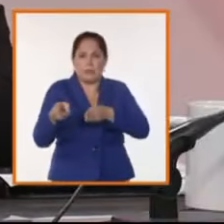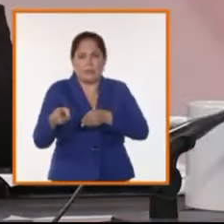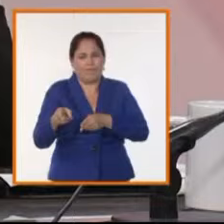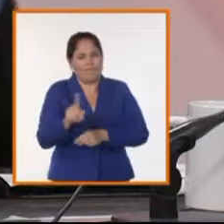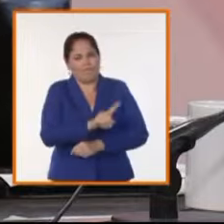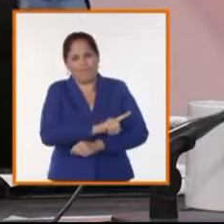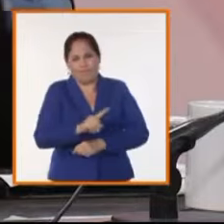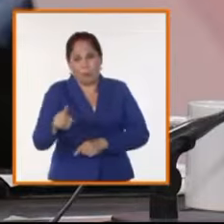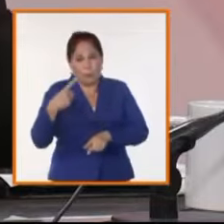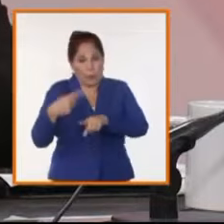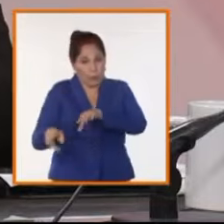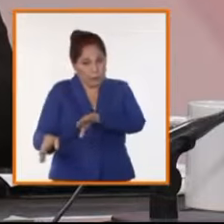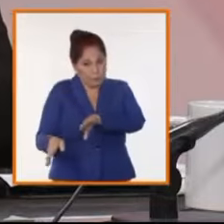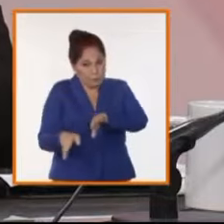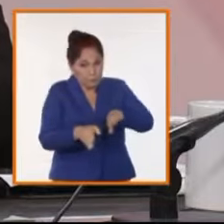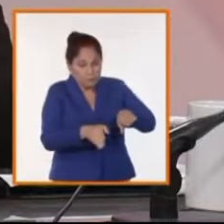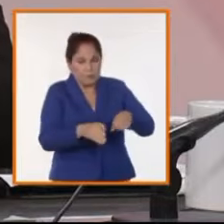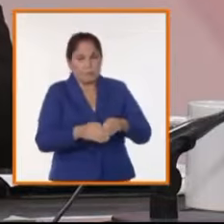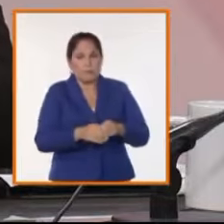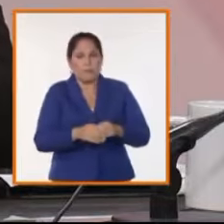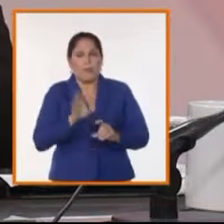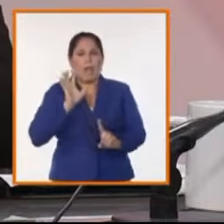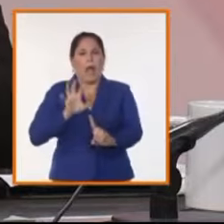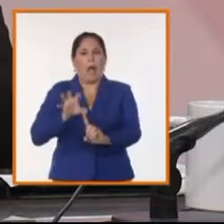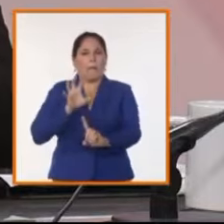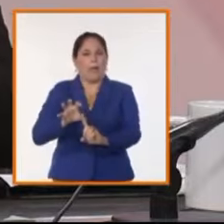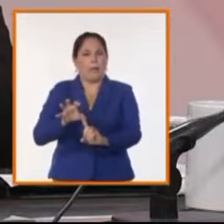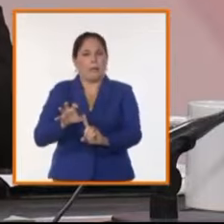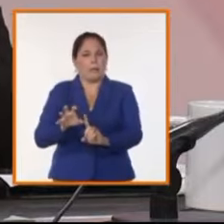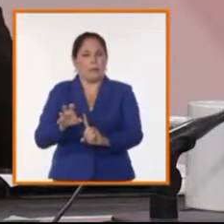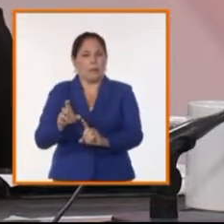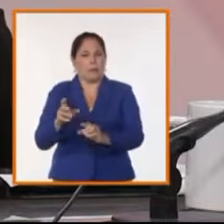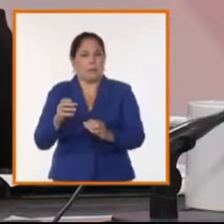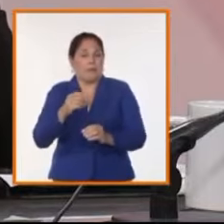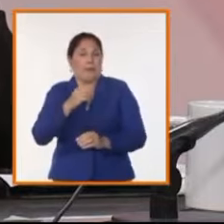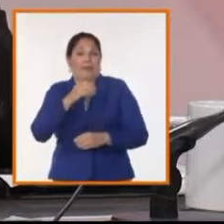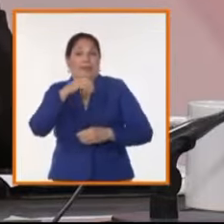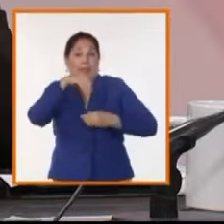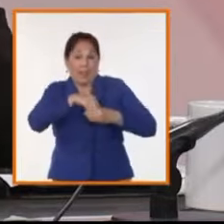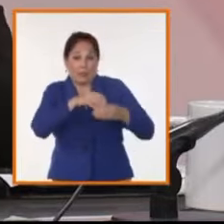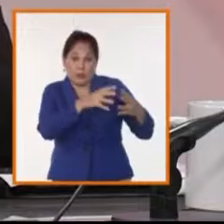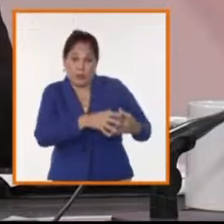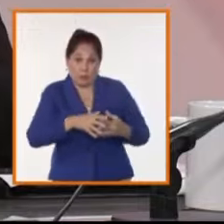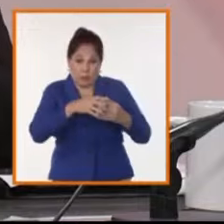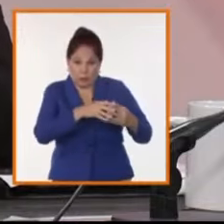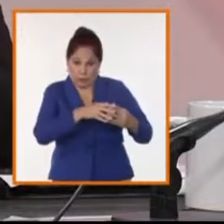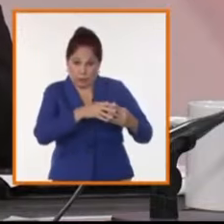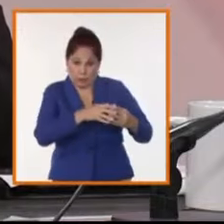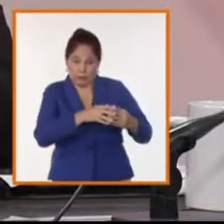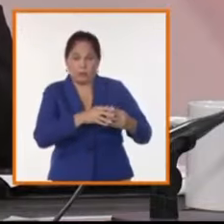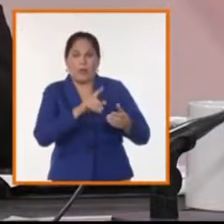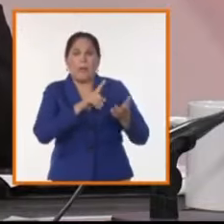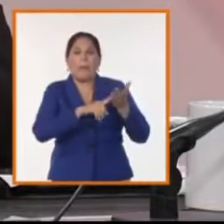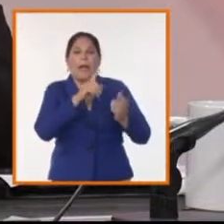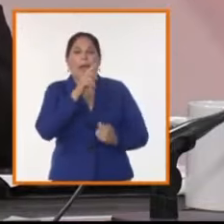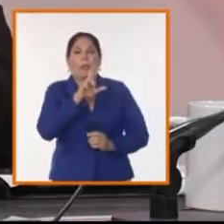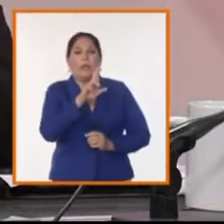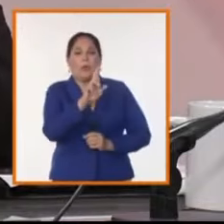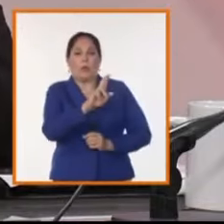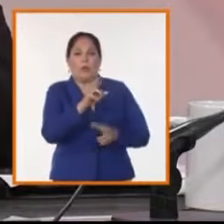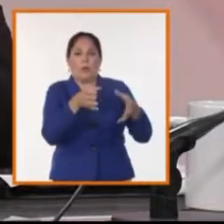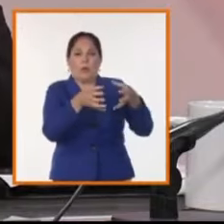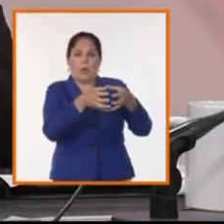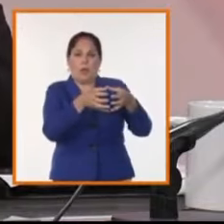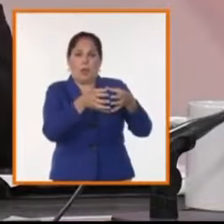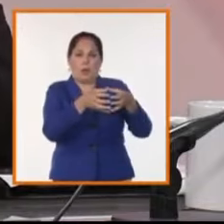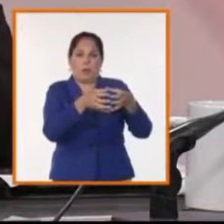lado también el hecho de estas amenazas que los senadores de Estados Unidos del ala más derechista del partido republicano han hecho a la